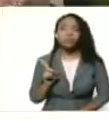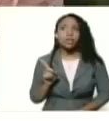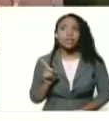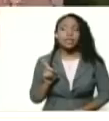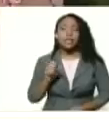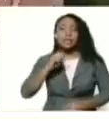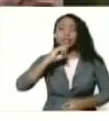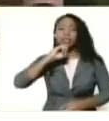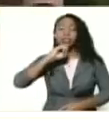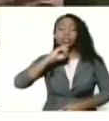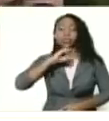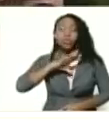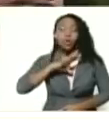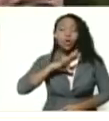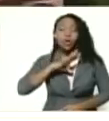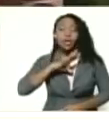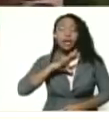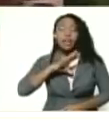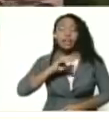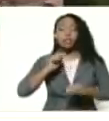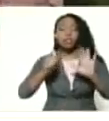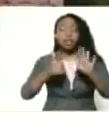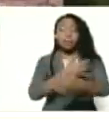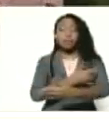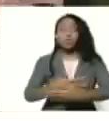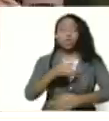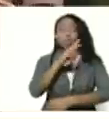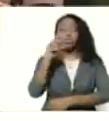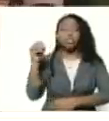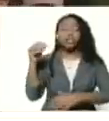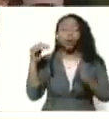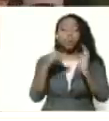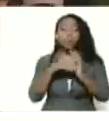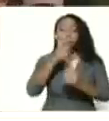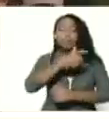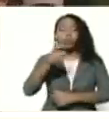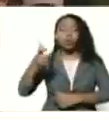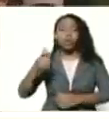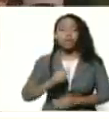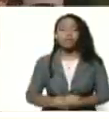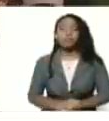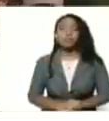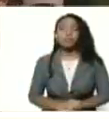historial clínico de los 6.200.000 hogares.